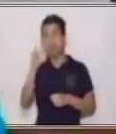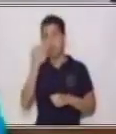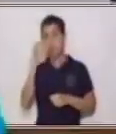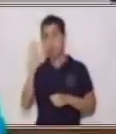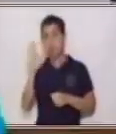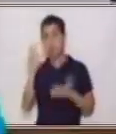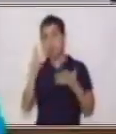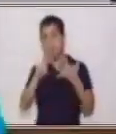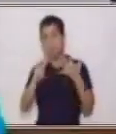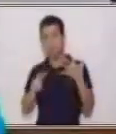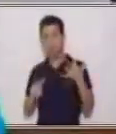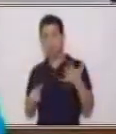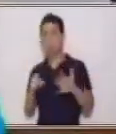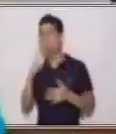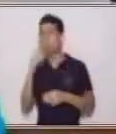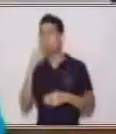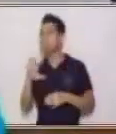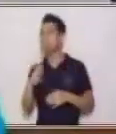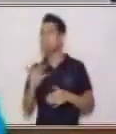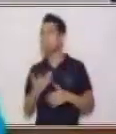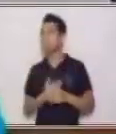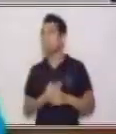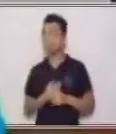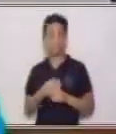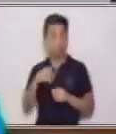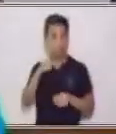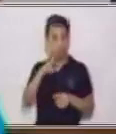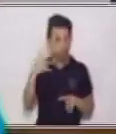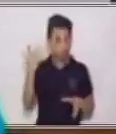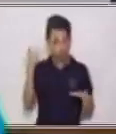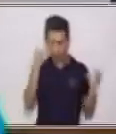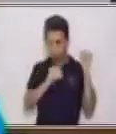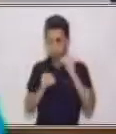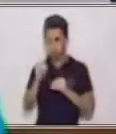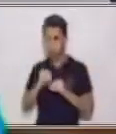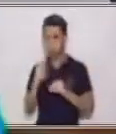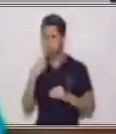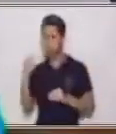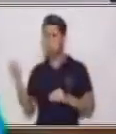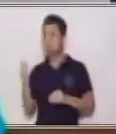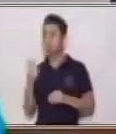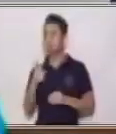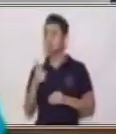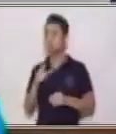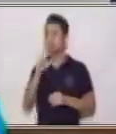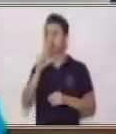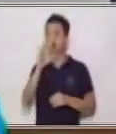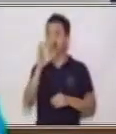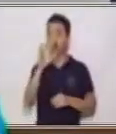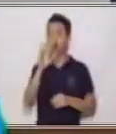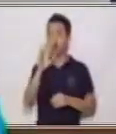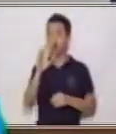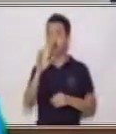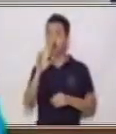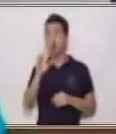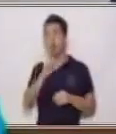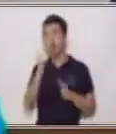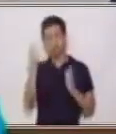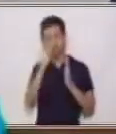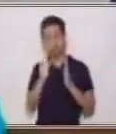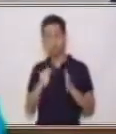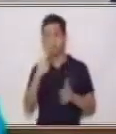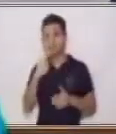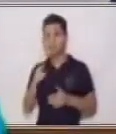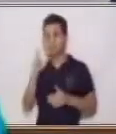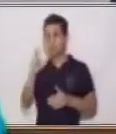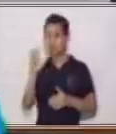decir la concisión es la expresión del máximo de las ideas en forma clara. Sigue siendo igual parte de la sencillez, pero que en esa parte